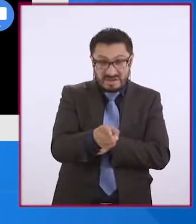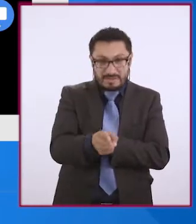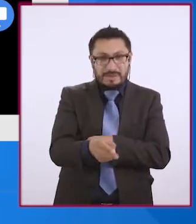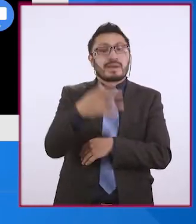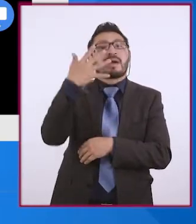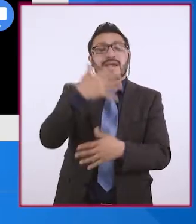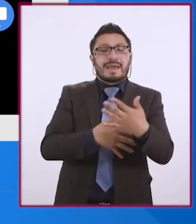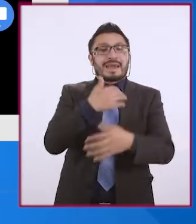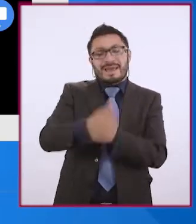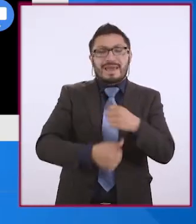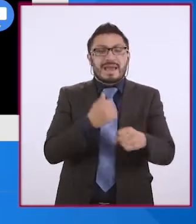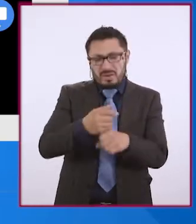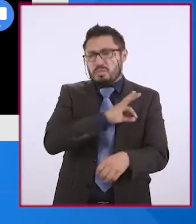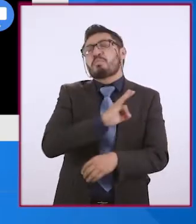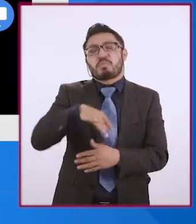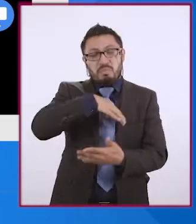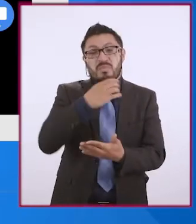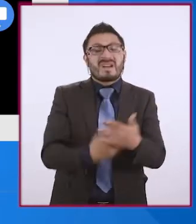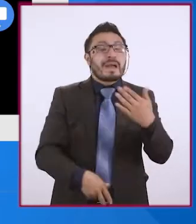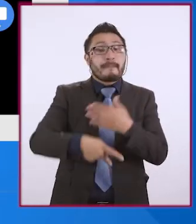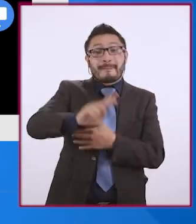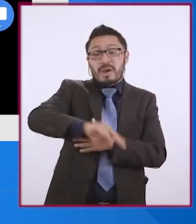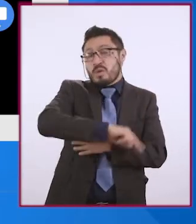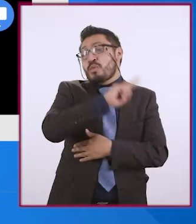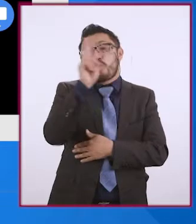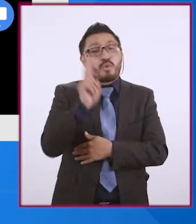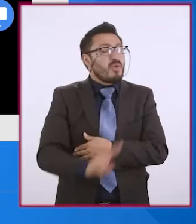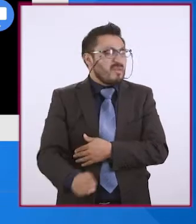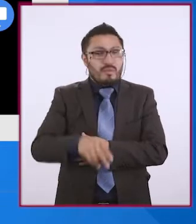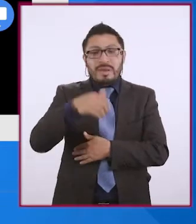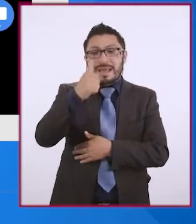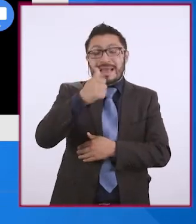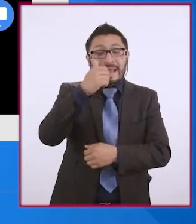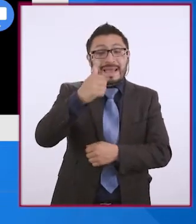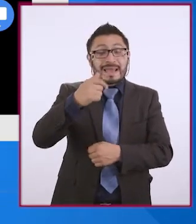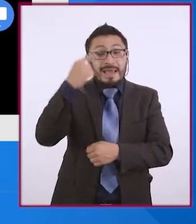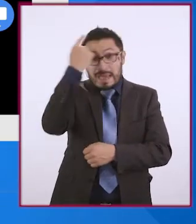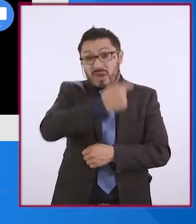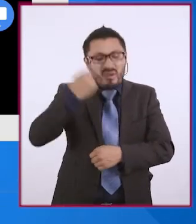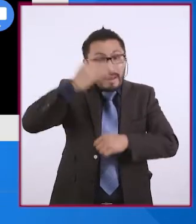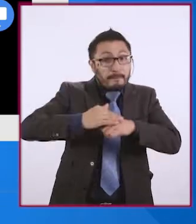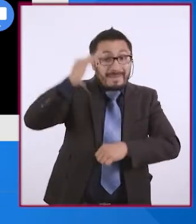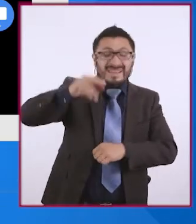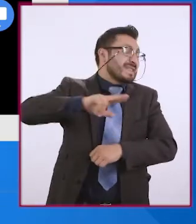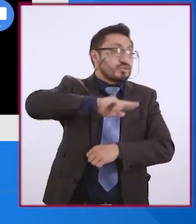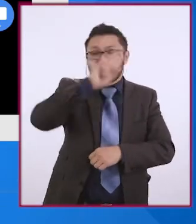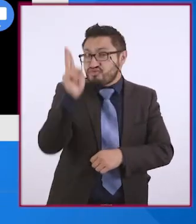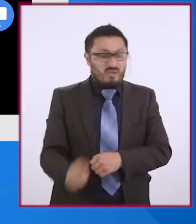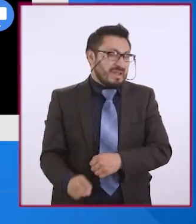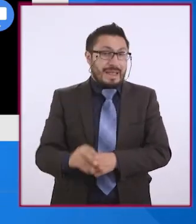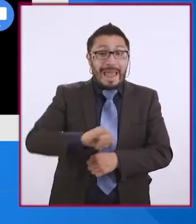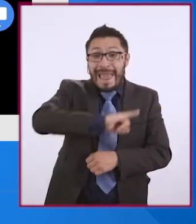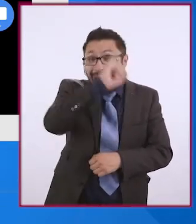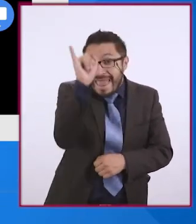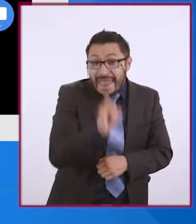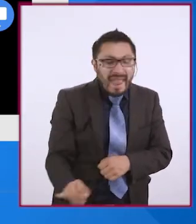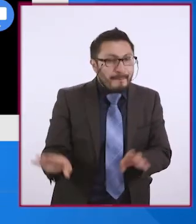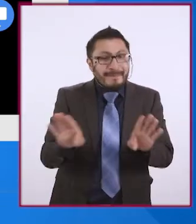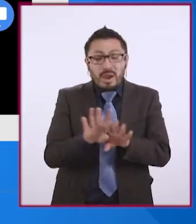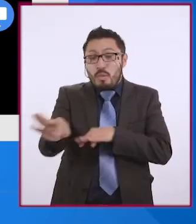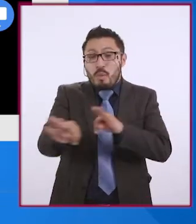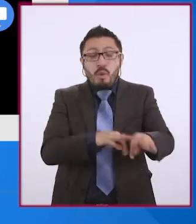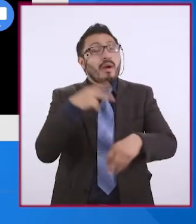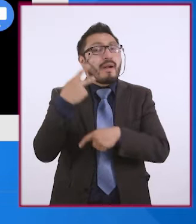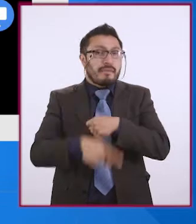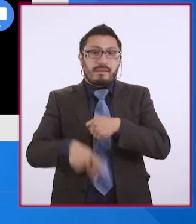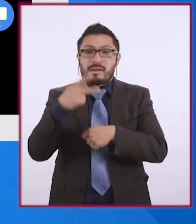ya pueden ser contratados, pero nunca por más de 6 horas y jamás para realizar trabajos